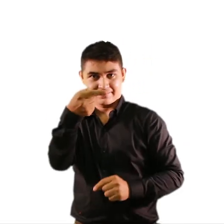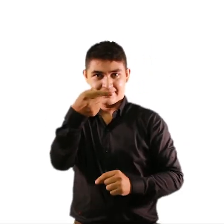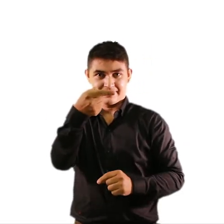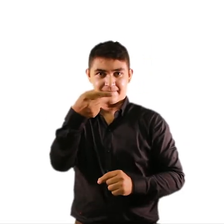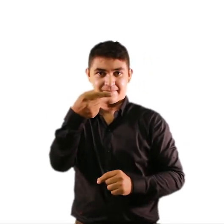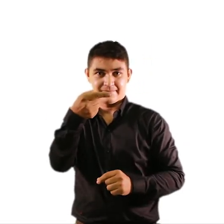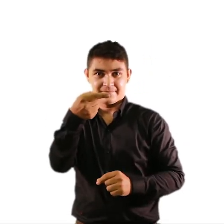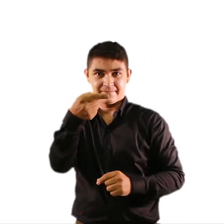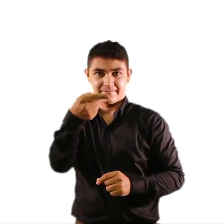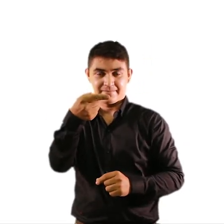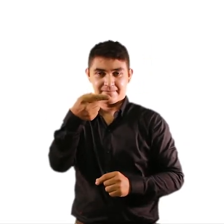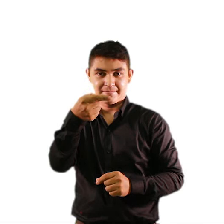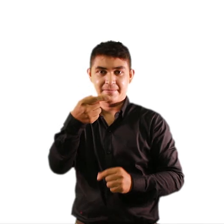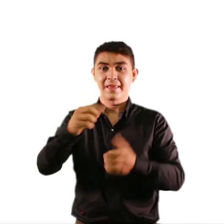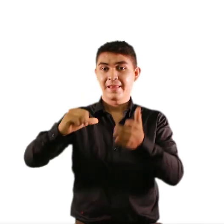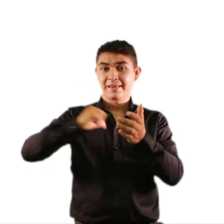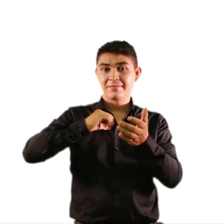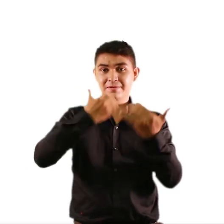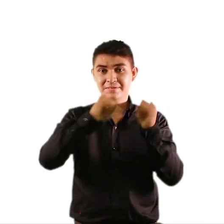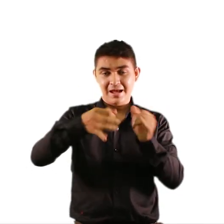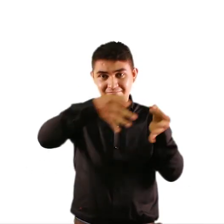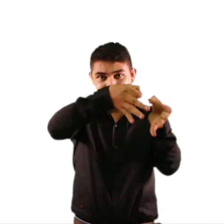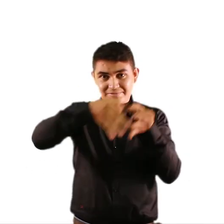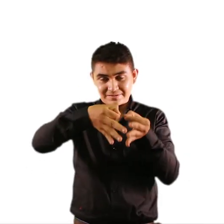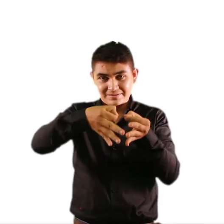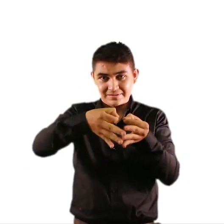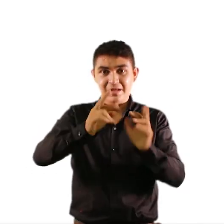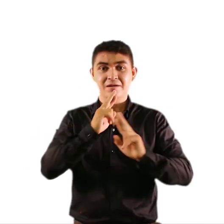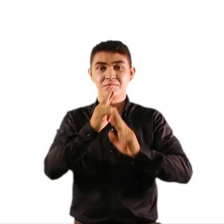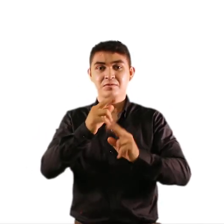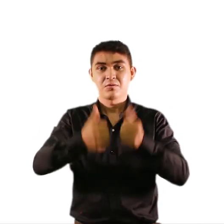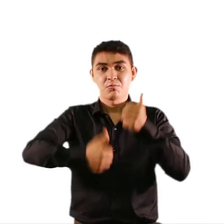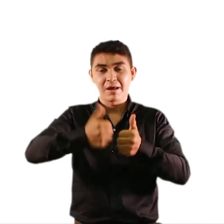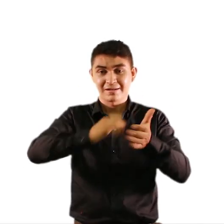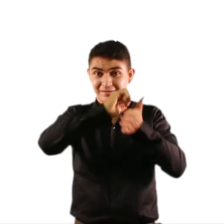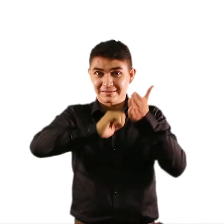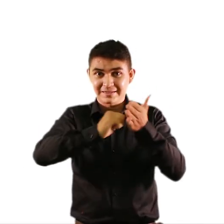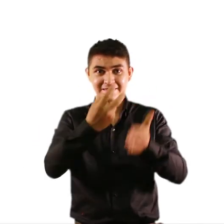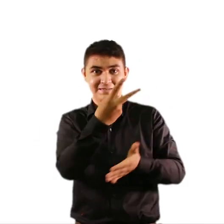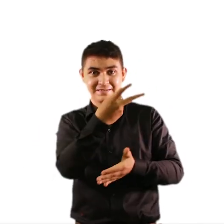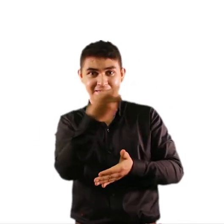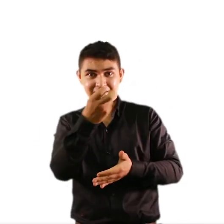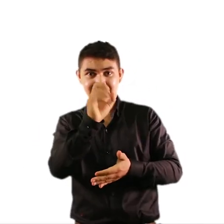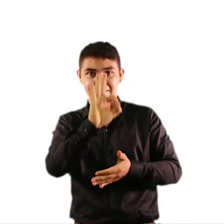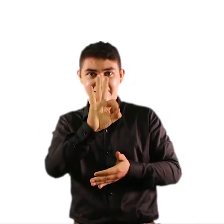Tenemos el resultado de esa resta es 703.